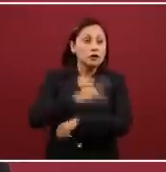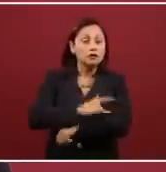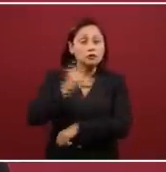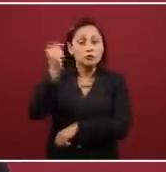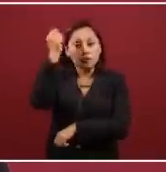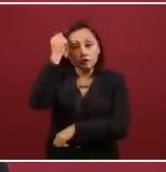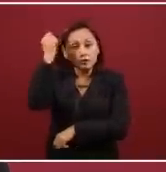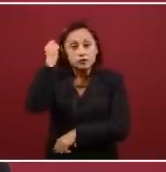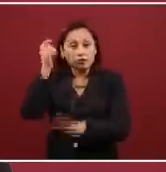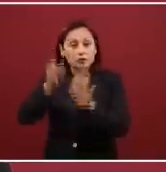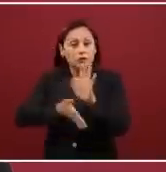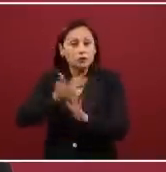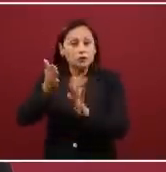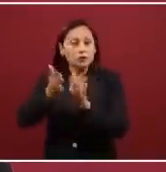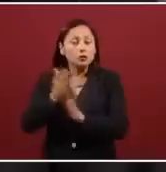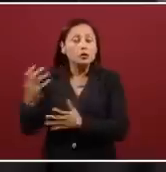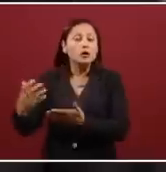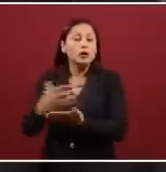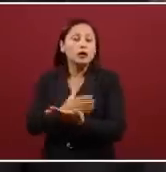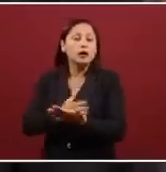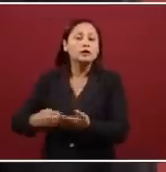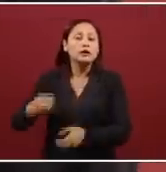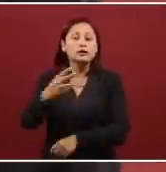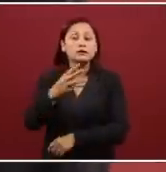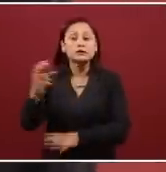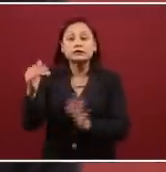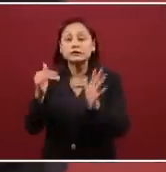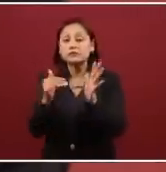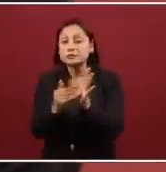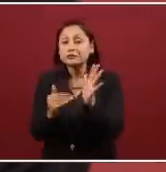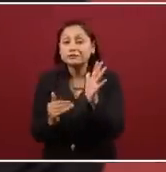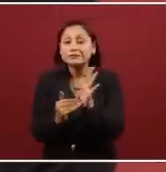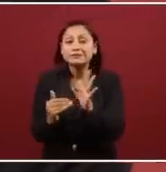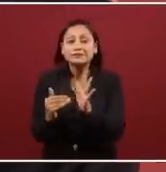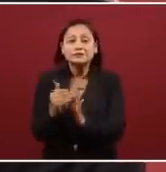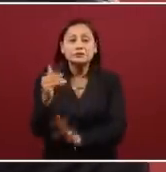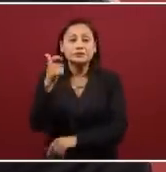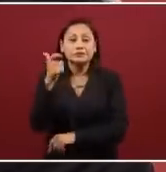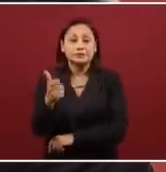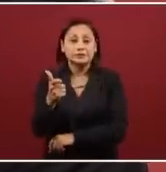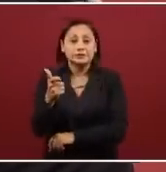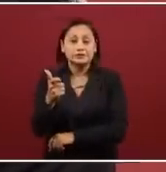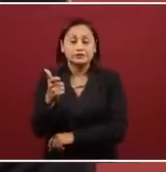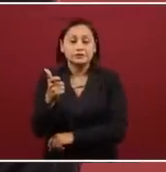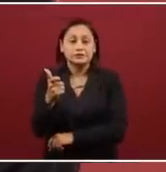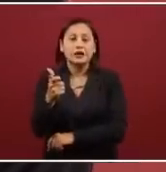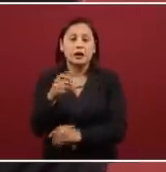300,000 millones de pesos. Eso es lo que estaba estimado.